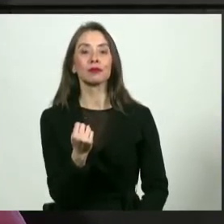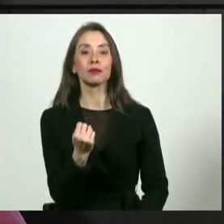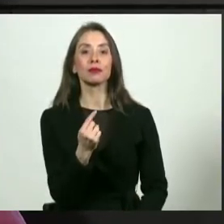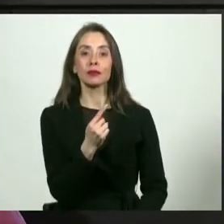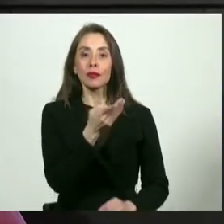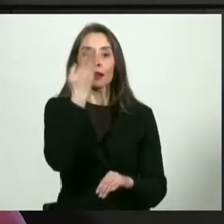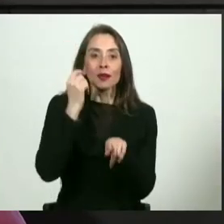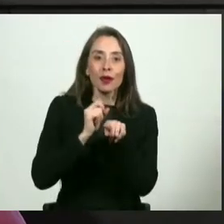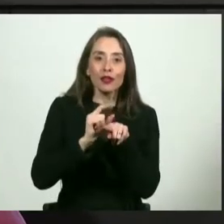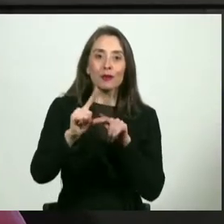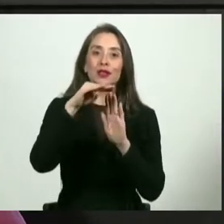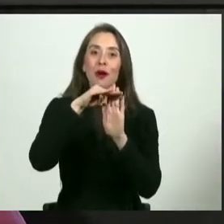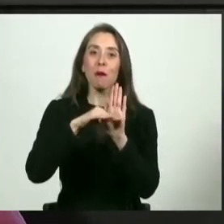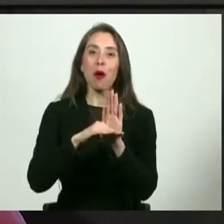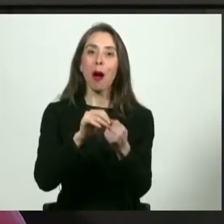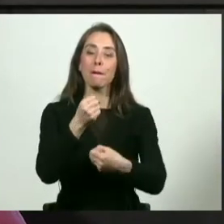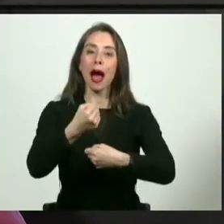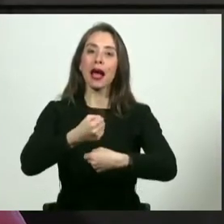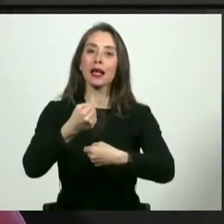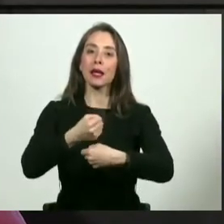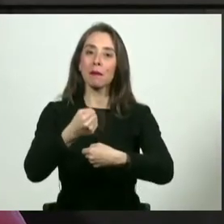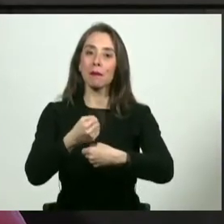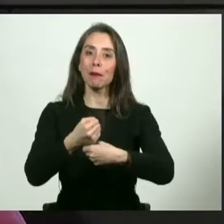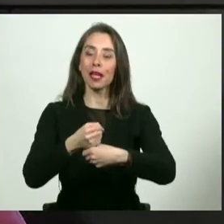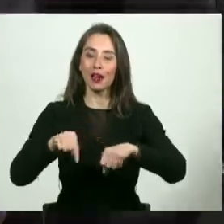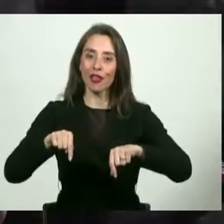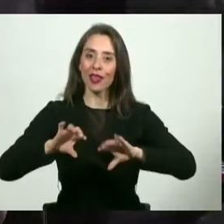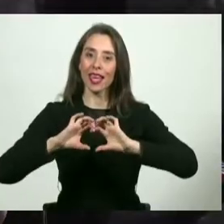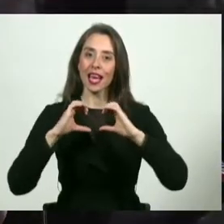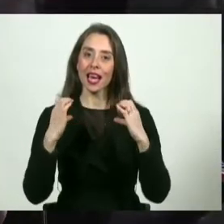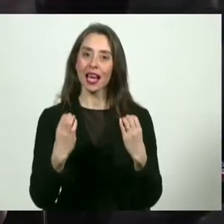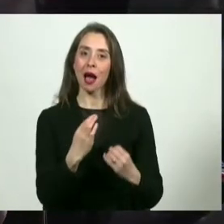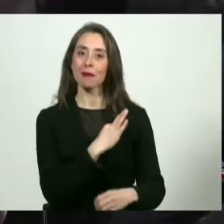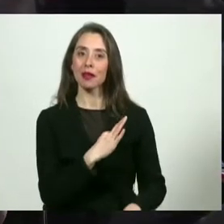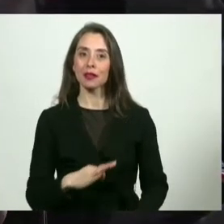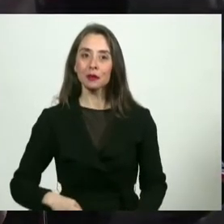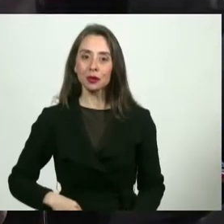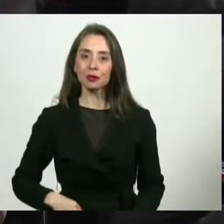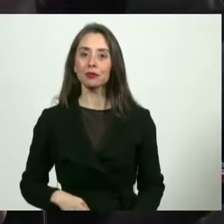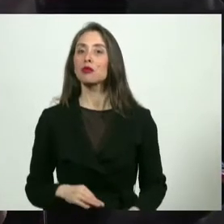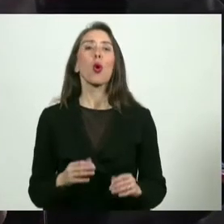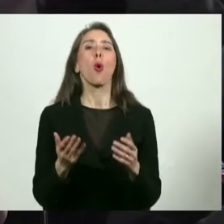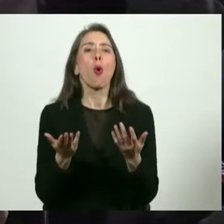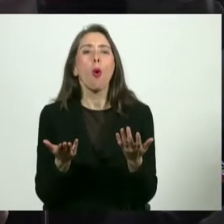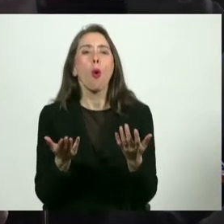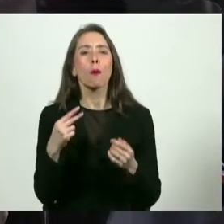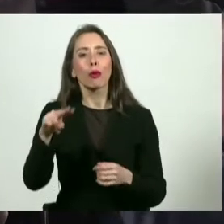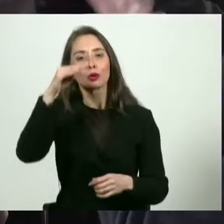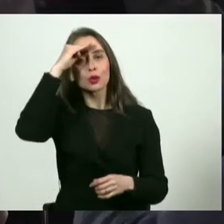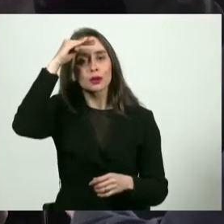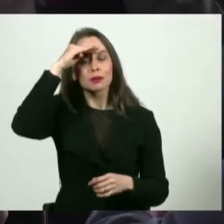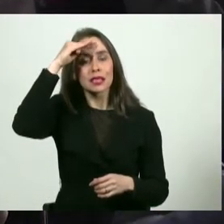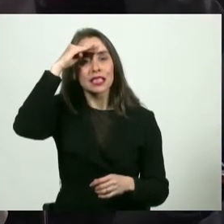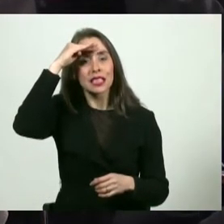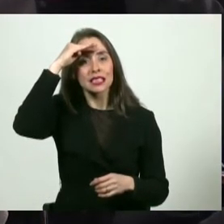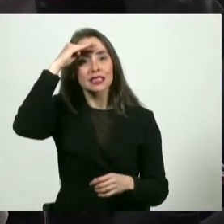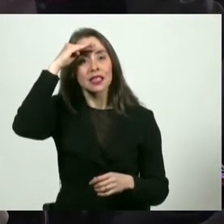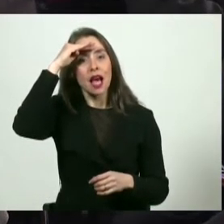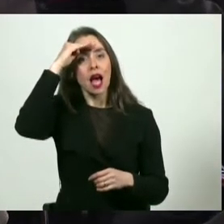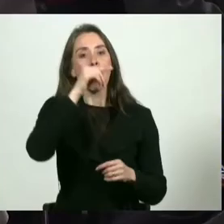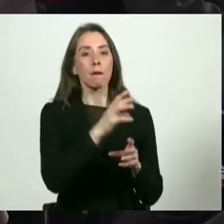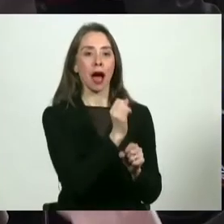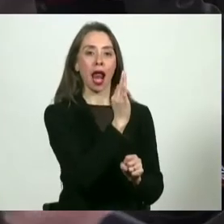los inicios del programa de empleo que tiene la Cámara de Diputados. ¿Cómo ha sido esa experiencia, tanto desde el punto de vista de